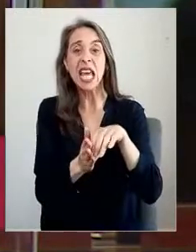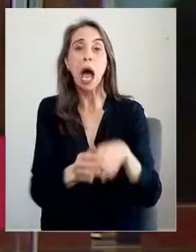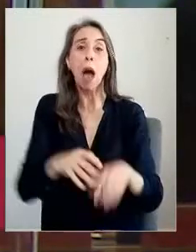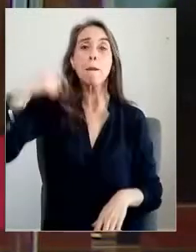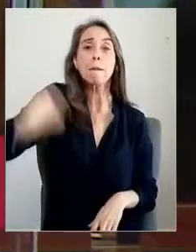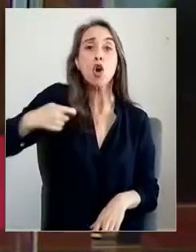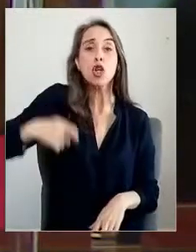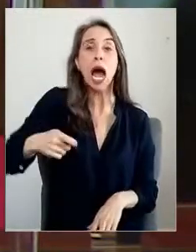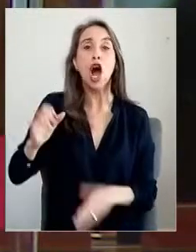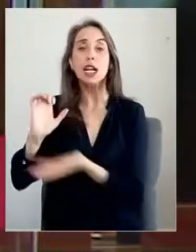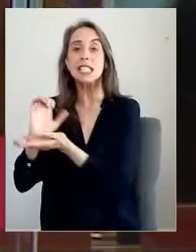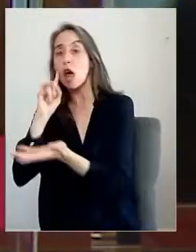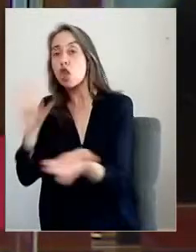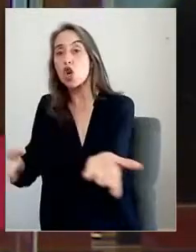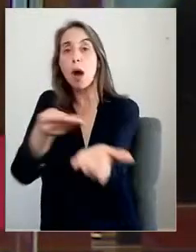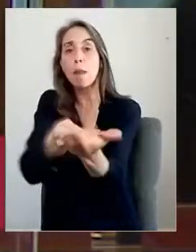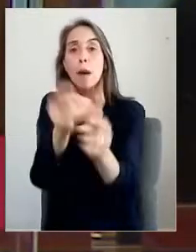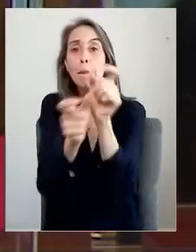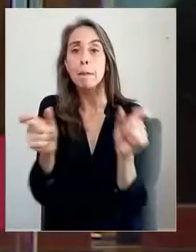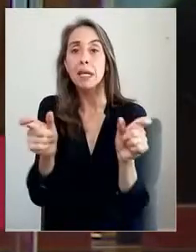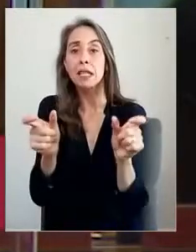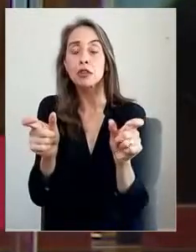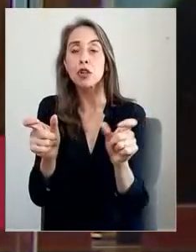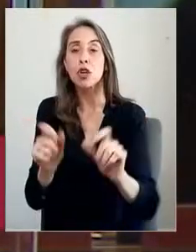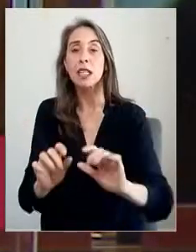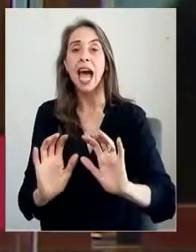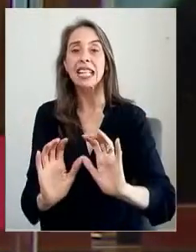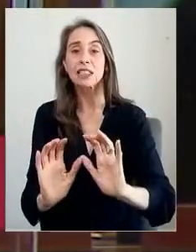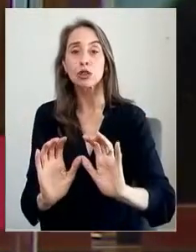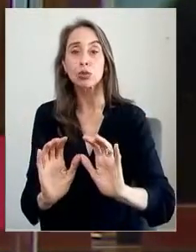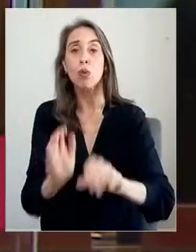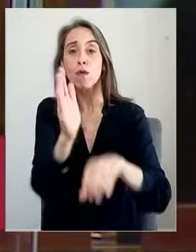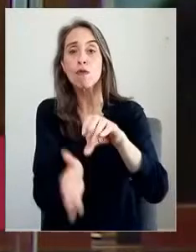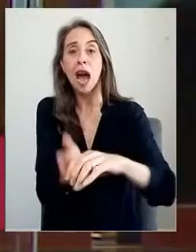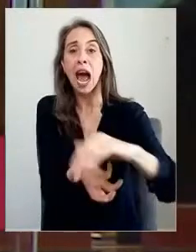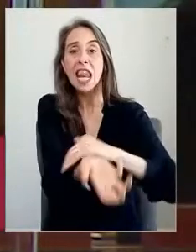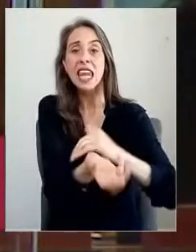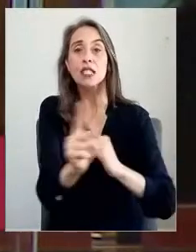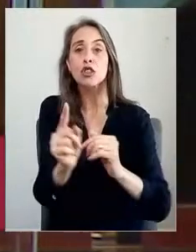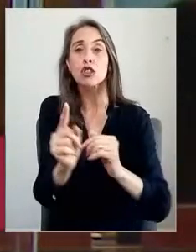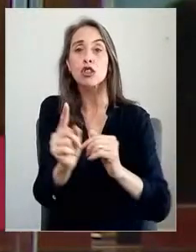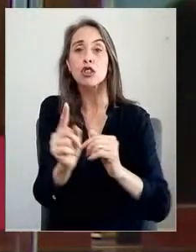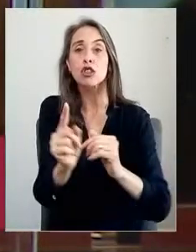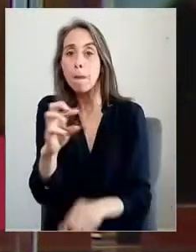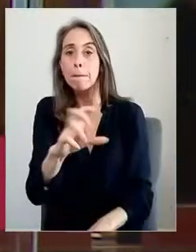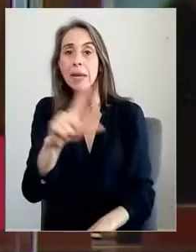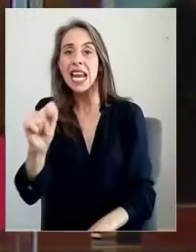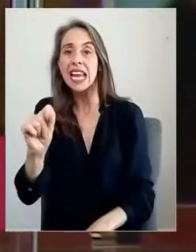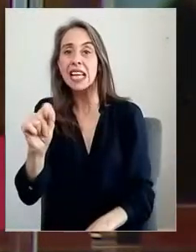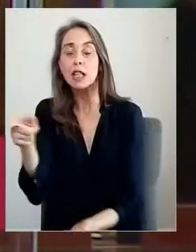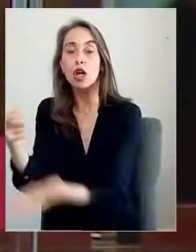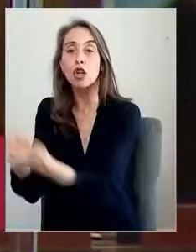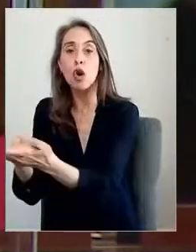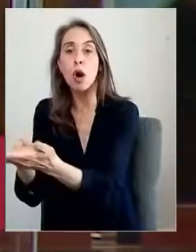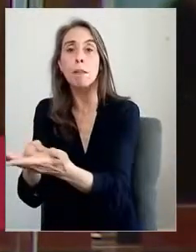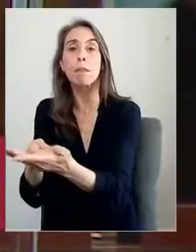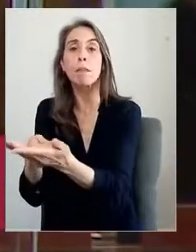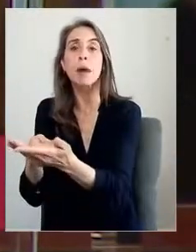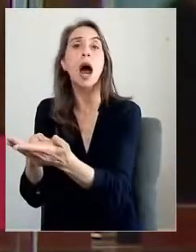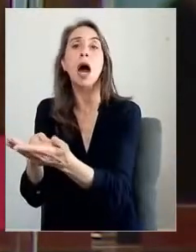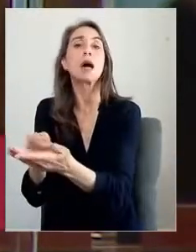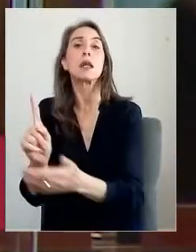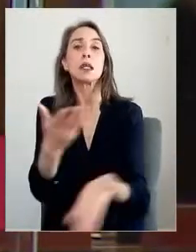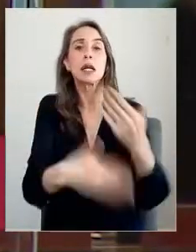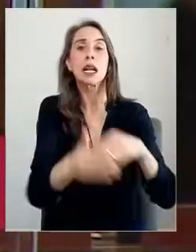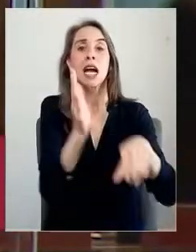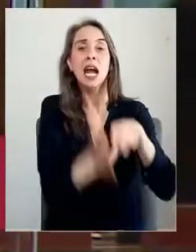gente está prefiriendo echar a la estufa leña pellet. La gente compra pellet y la está reemplazando por leña. Entonces tenemos mucho que